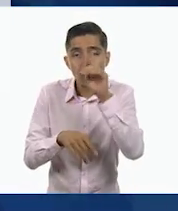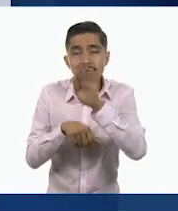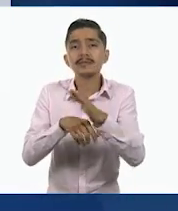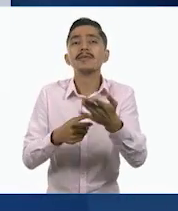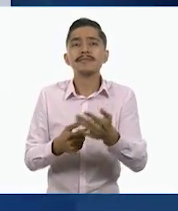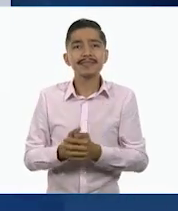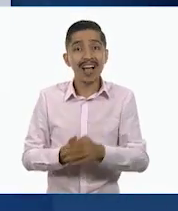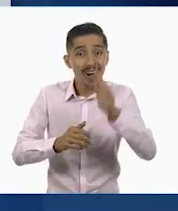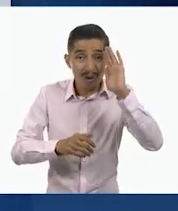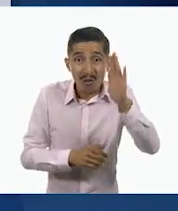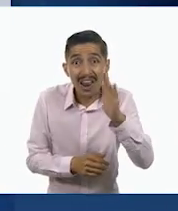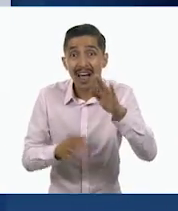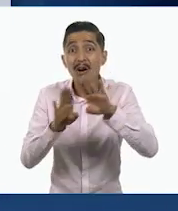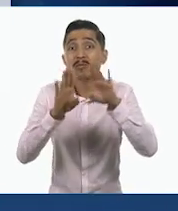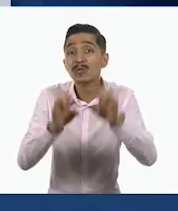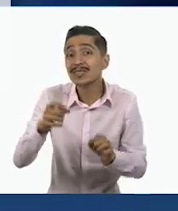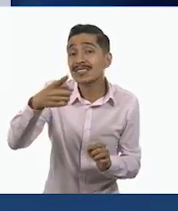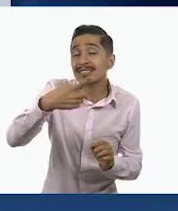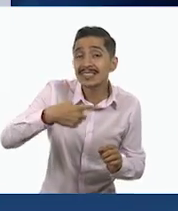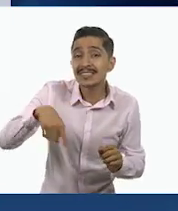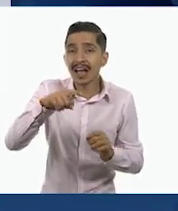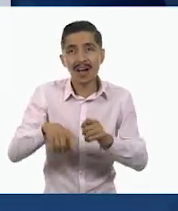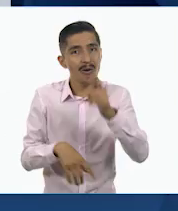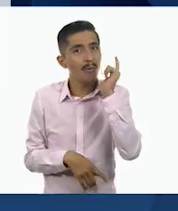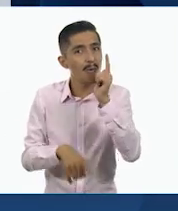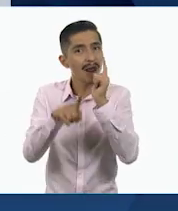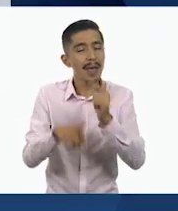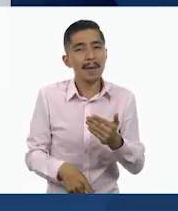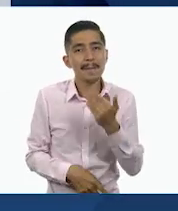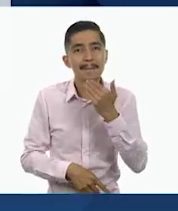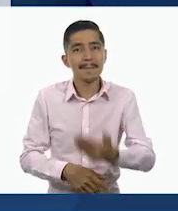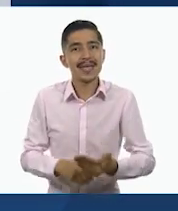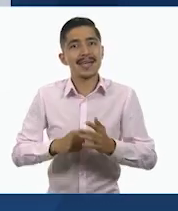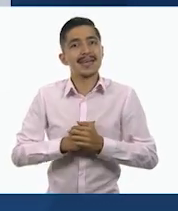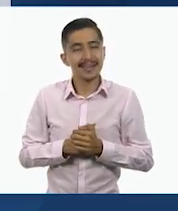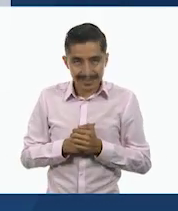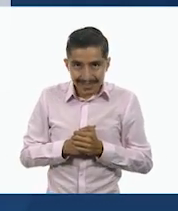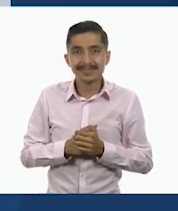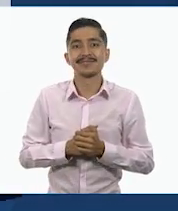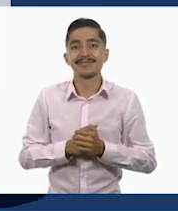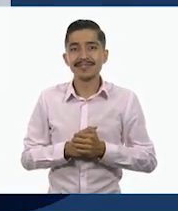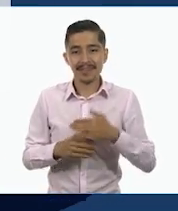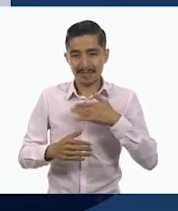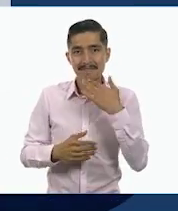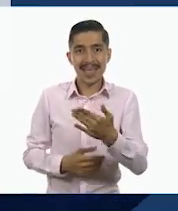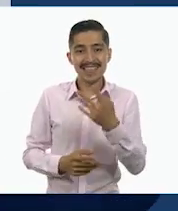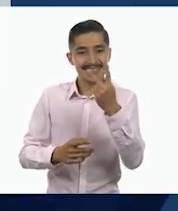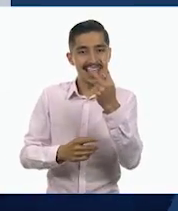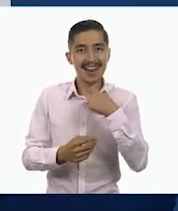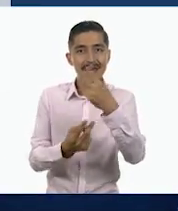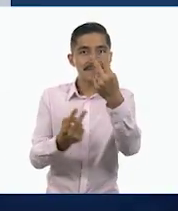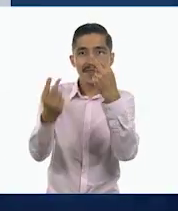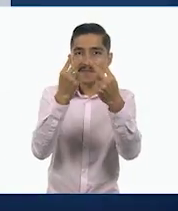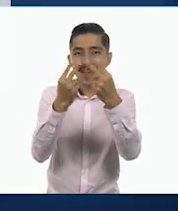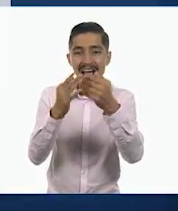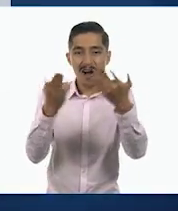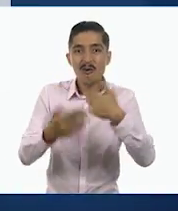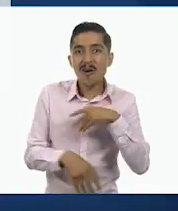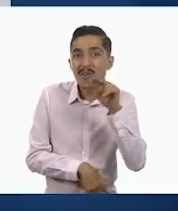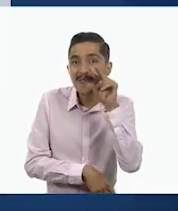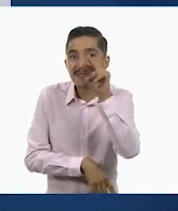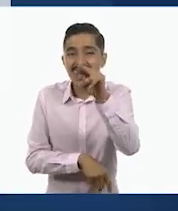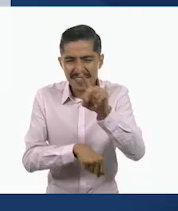Hola, ¿cómo están? Espero que muy bien. Qué bueno que salgo en la tele. Así los puedo